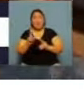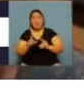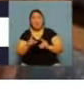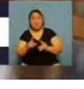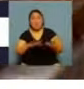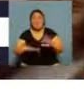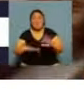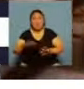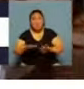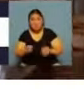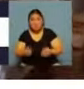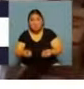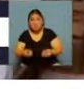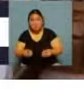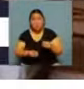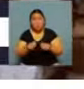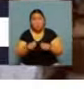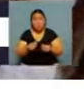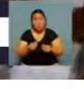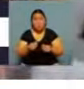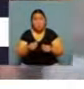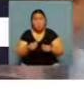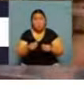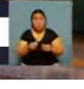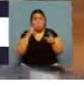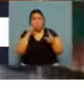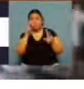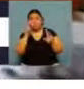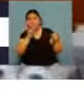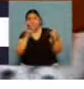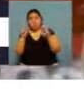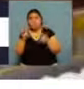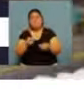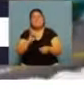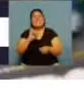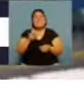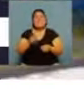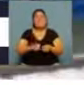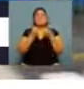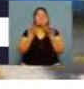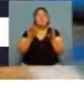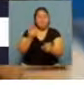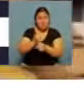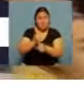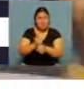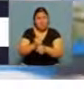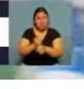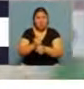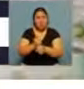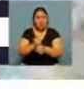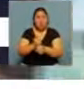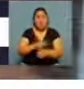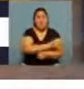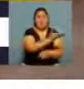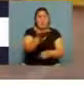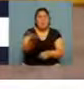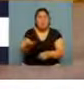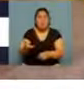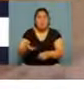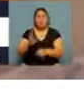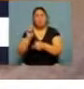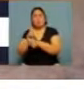ahorro, la optimización y el valor agregado, ¿no? Exactamente, las mejoras en las que estamos trabajando tienen que ver con el medio ambiente, con la